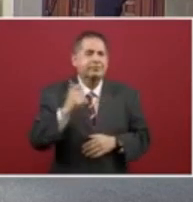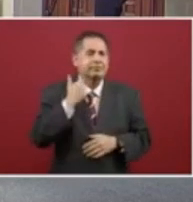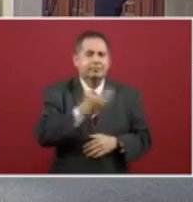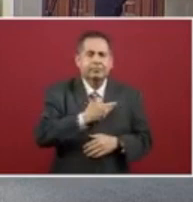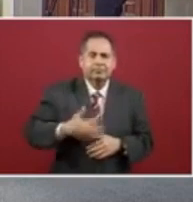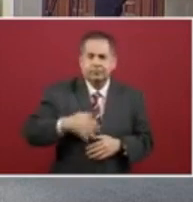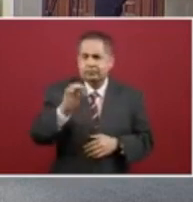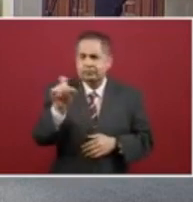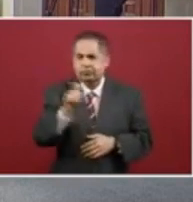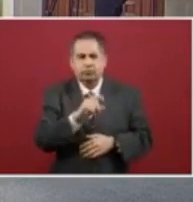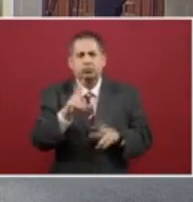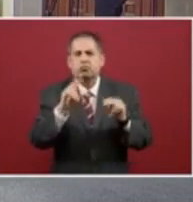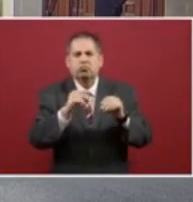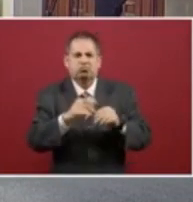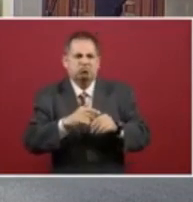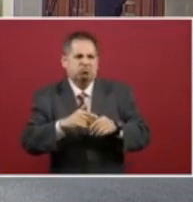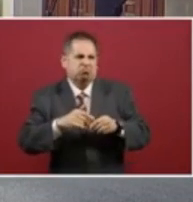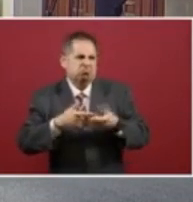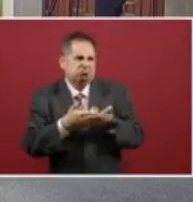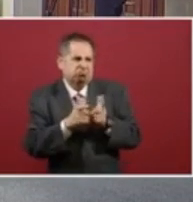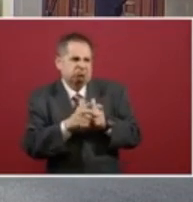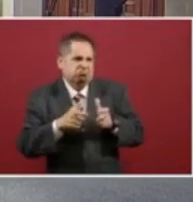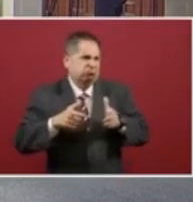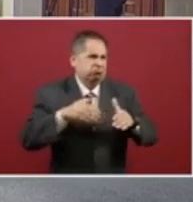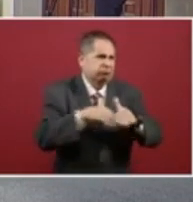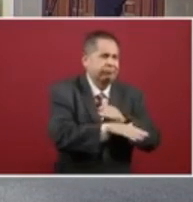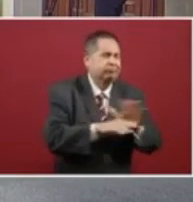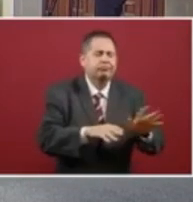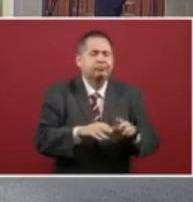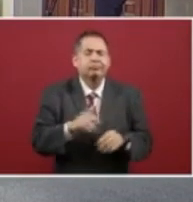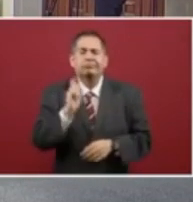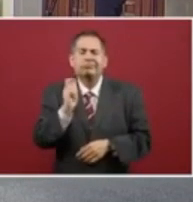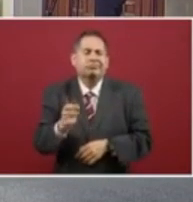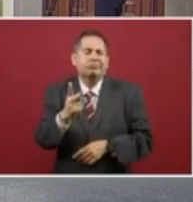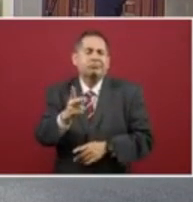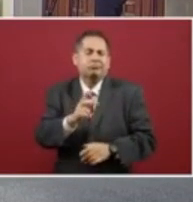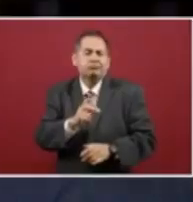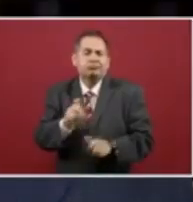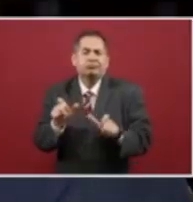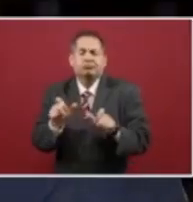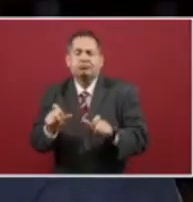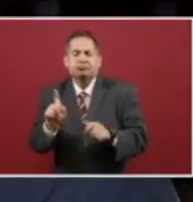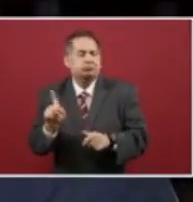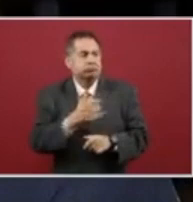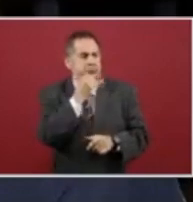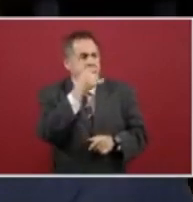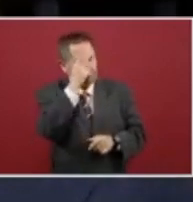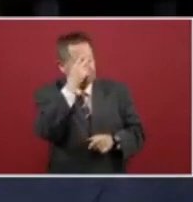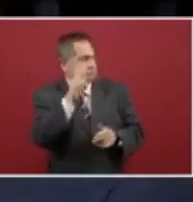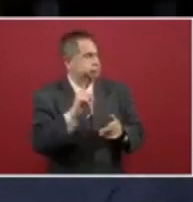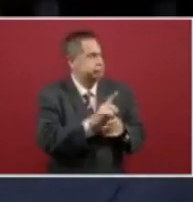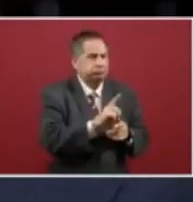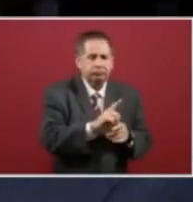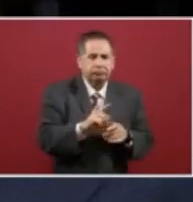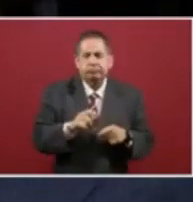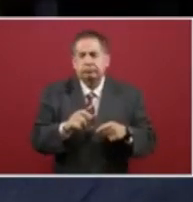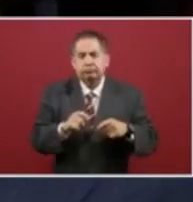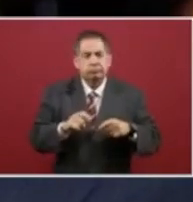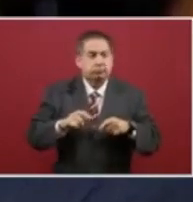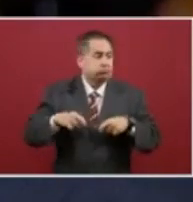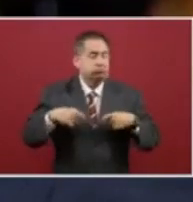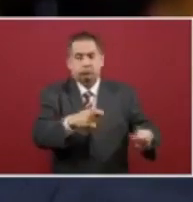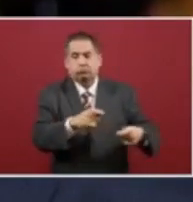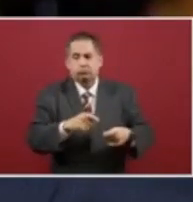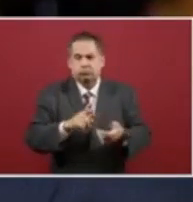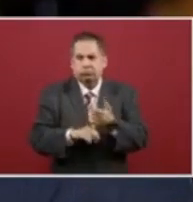dos escoltas que se están equivocando en el ingreso al evento que se dirigían y que se les otorgó estos 8 elementos de la